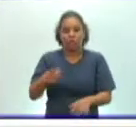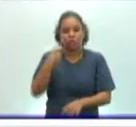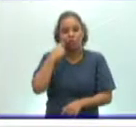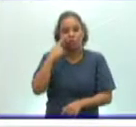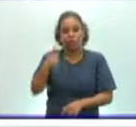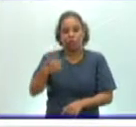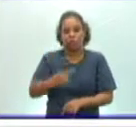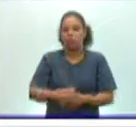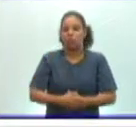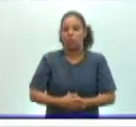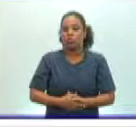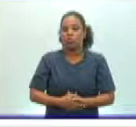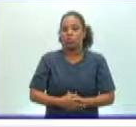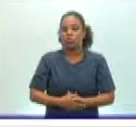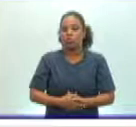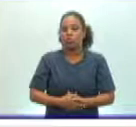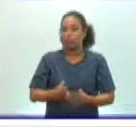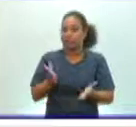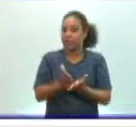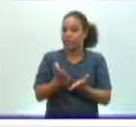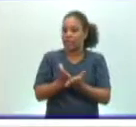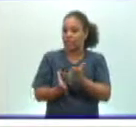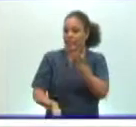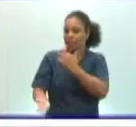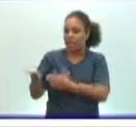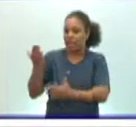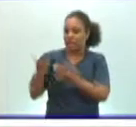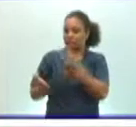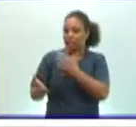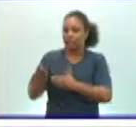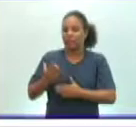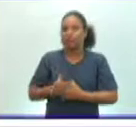conocen en clases anteriores.